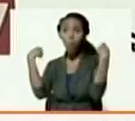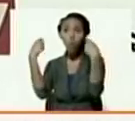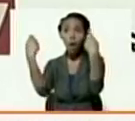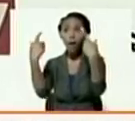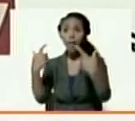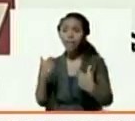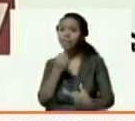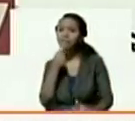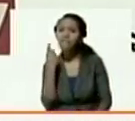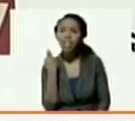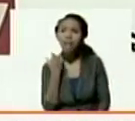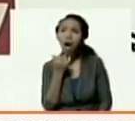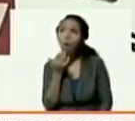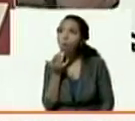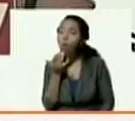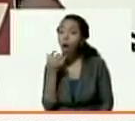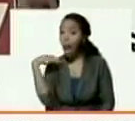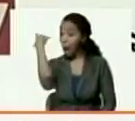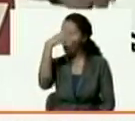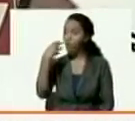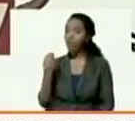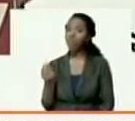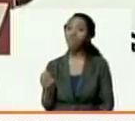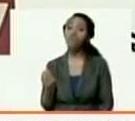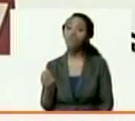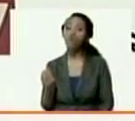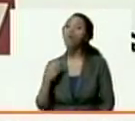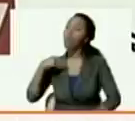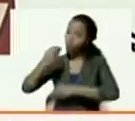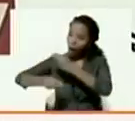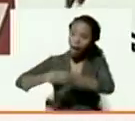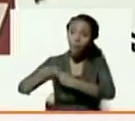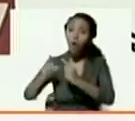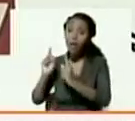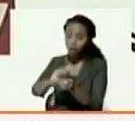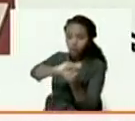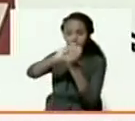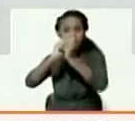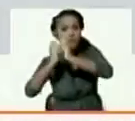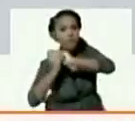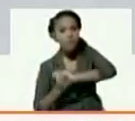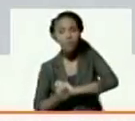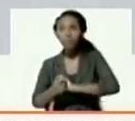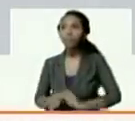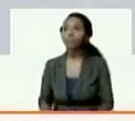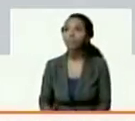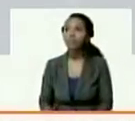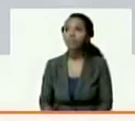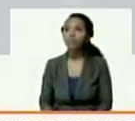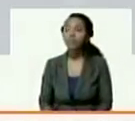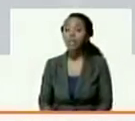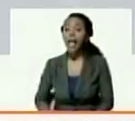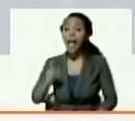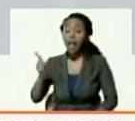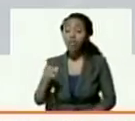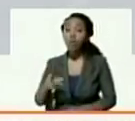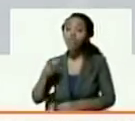quedó? De la juventud, los haremos. Eso tiene que convertirse en una, ¿cómo se llama? En un hecho